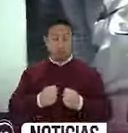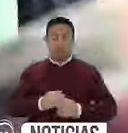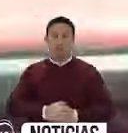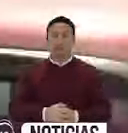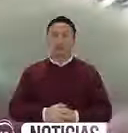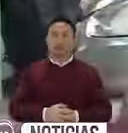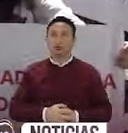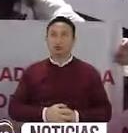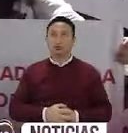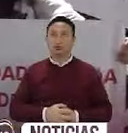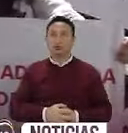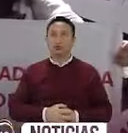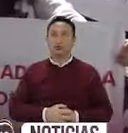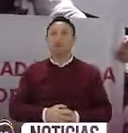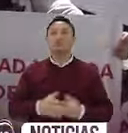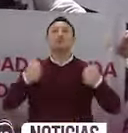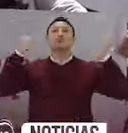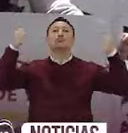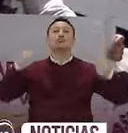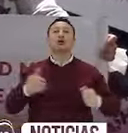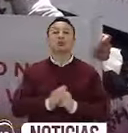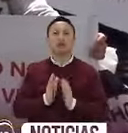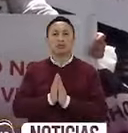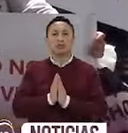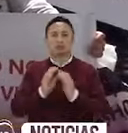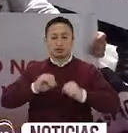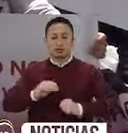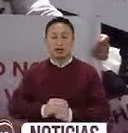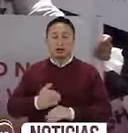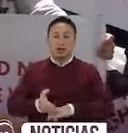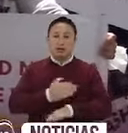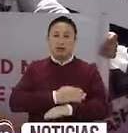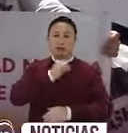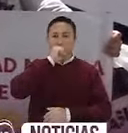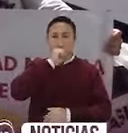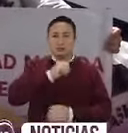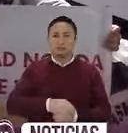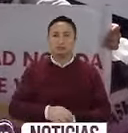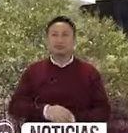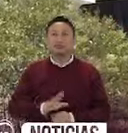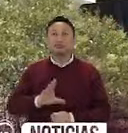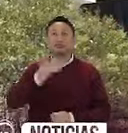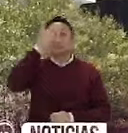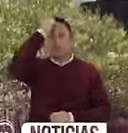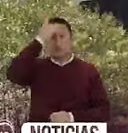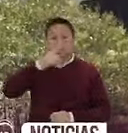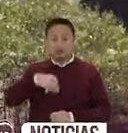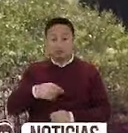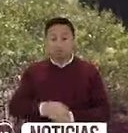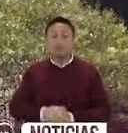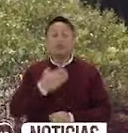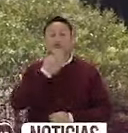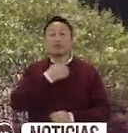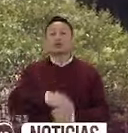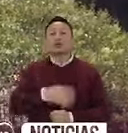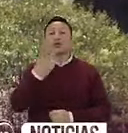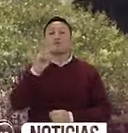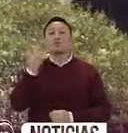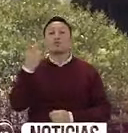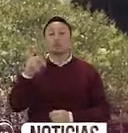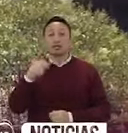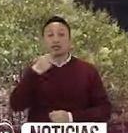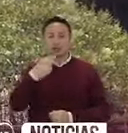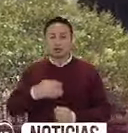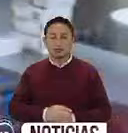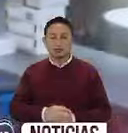catastróficas. Con pancartas solicitaban el cumplimiento de una sentencia de dicha institución que en agosto de 2020 señaló